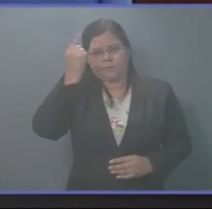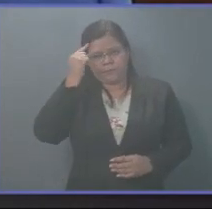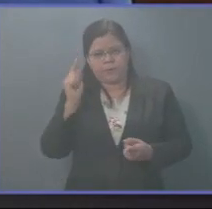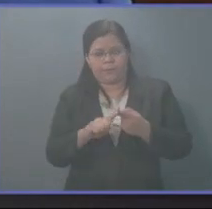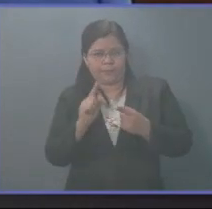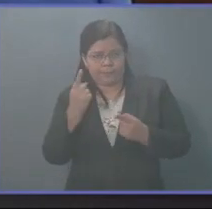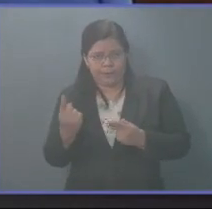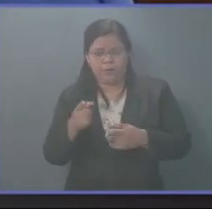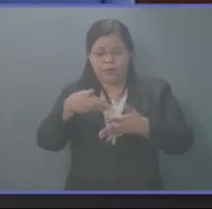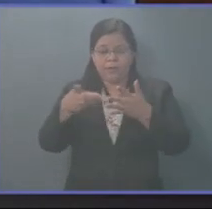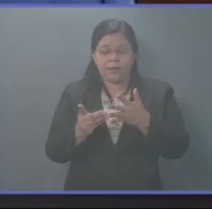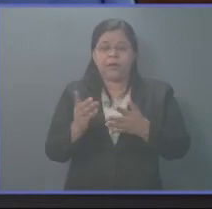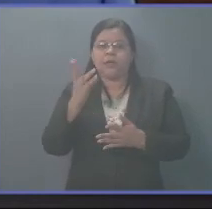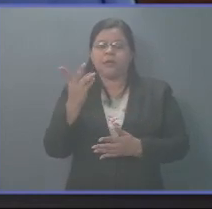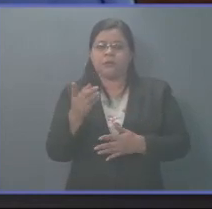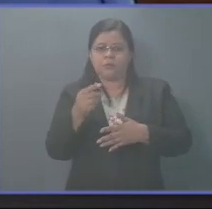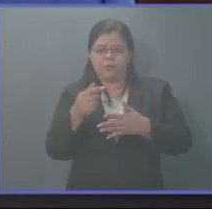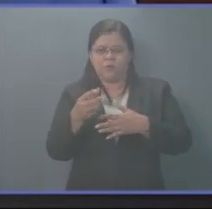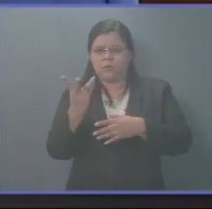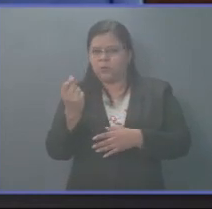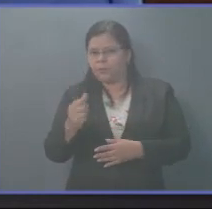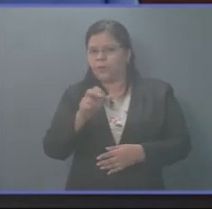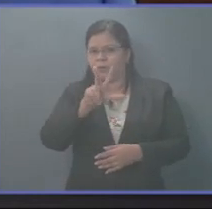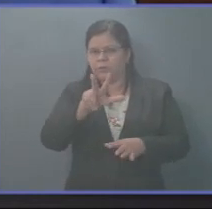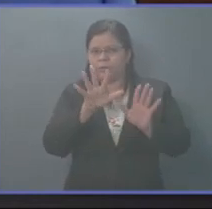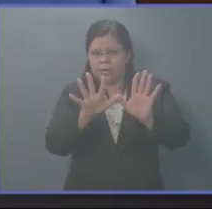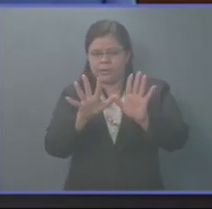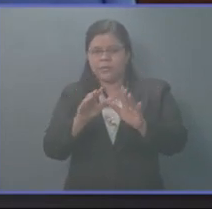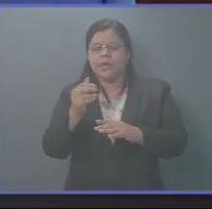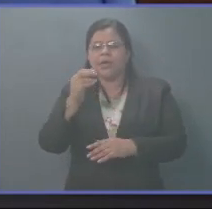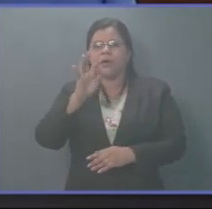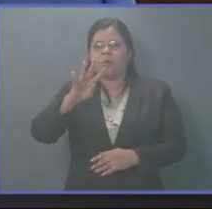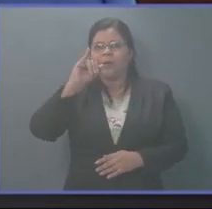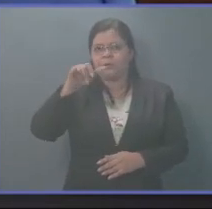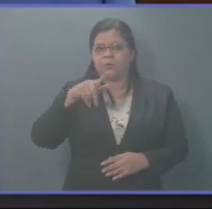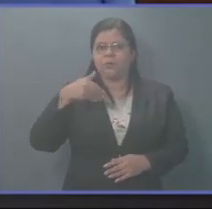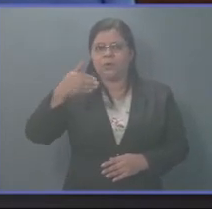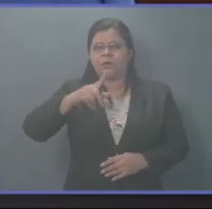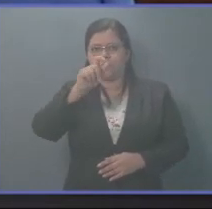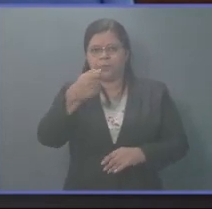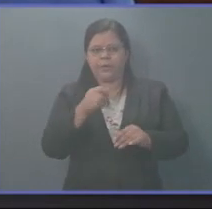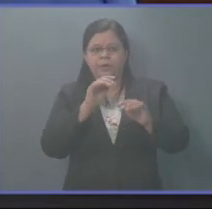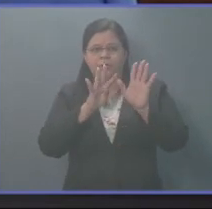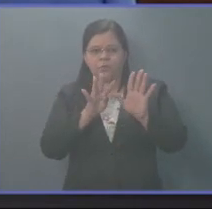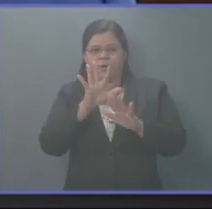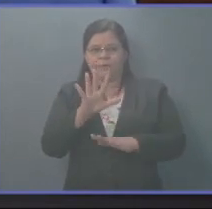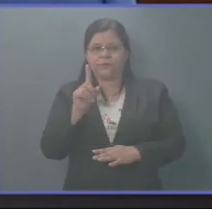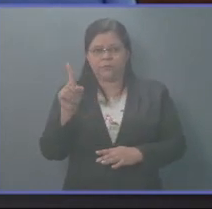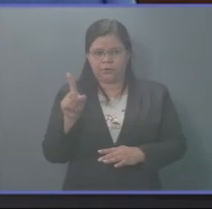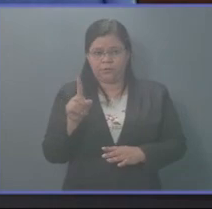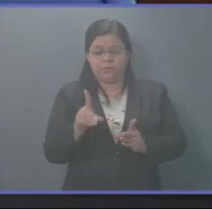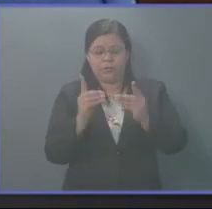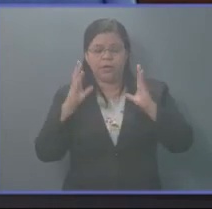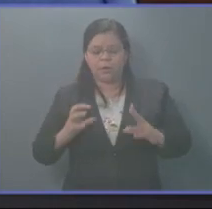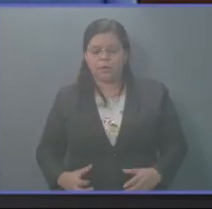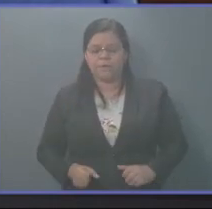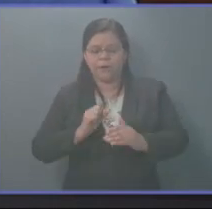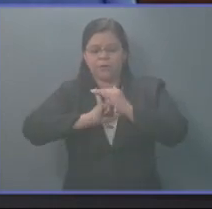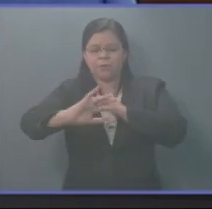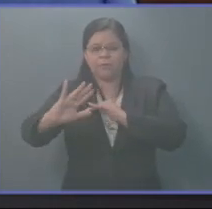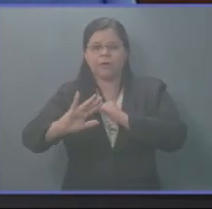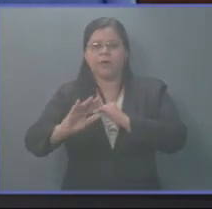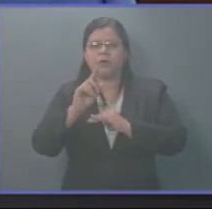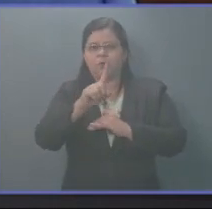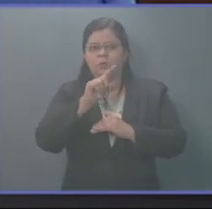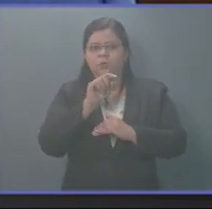que mediante decreto legislativo número 310 de fecha 4 de julio de 1951, publicado en el Diario Oficial